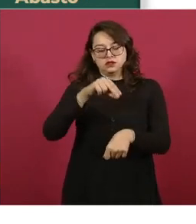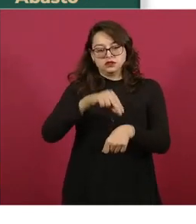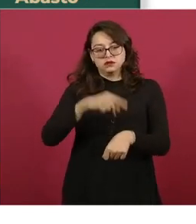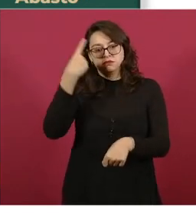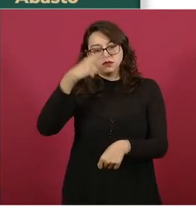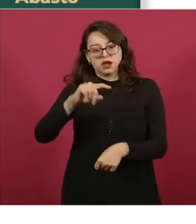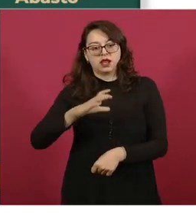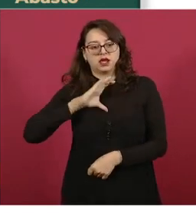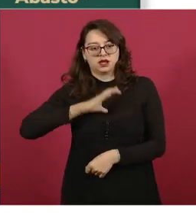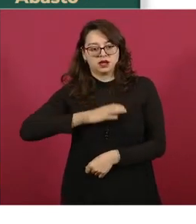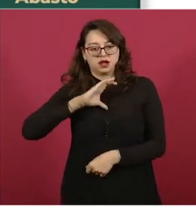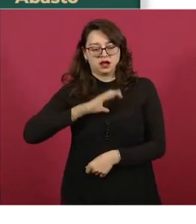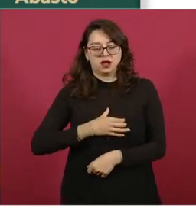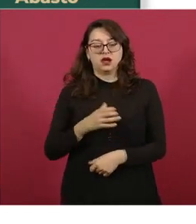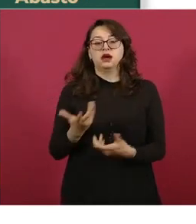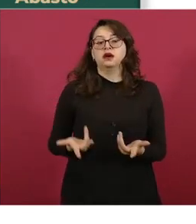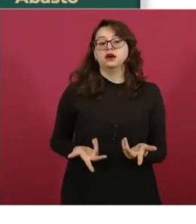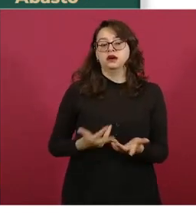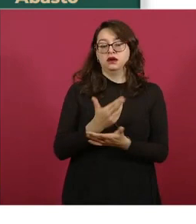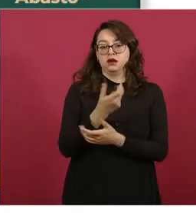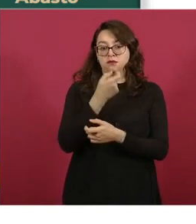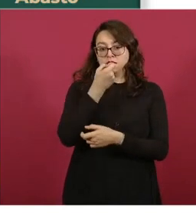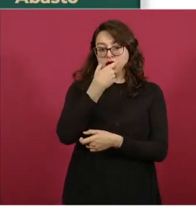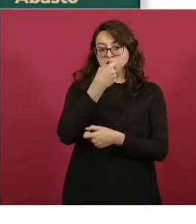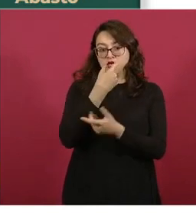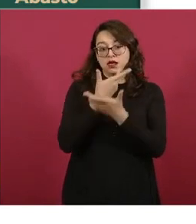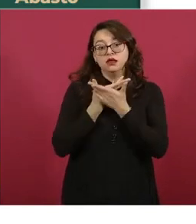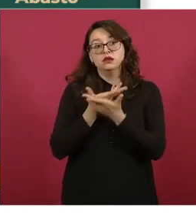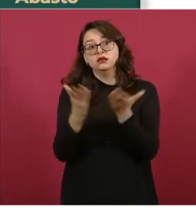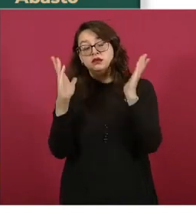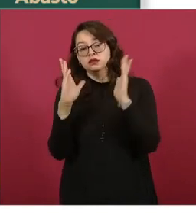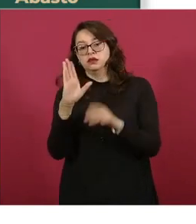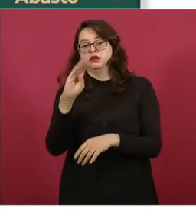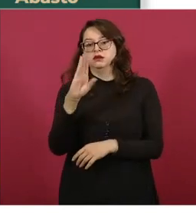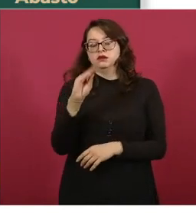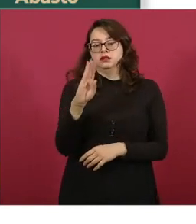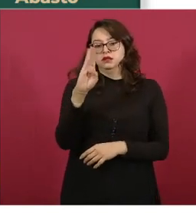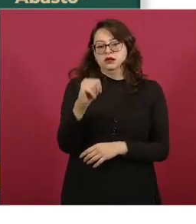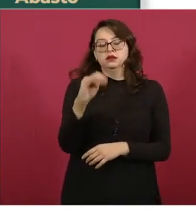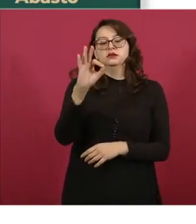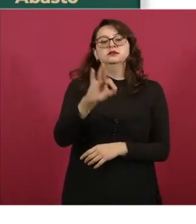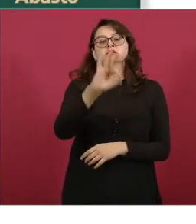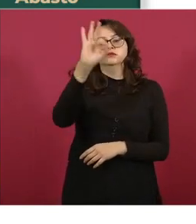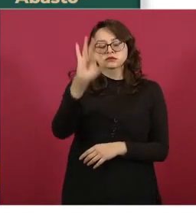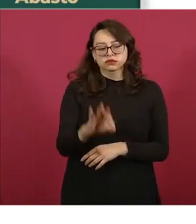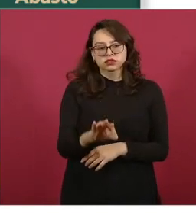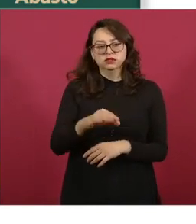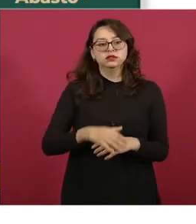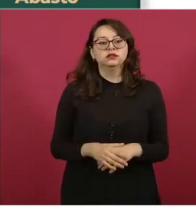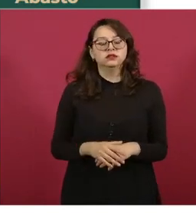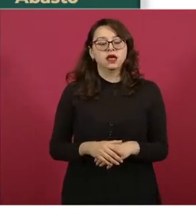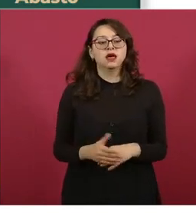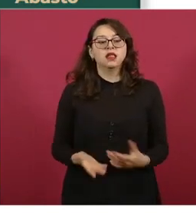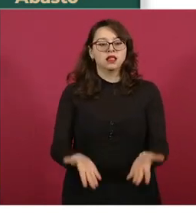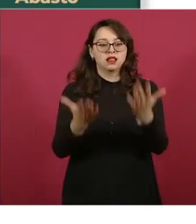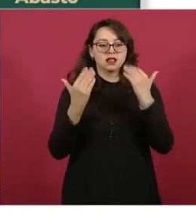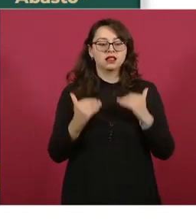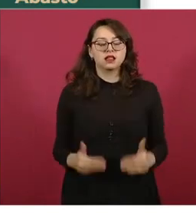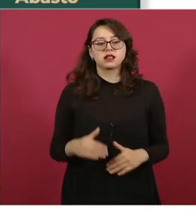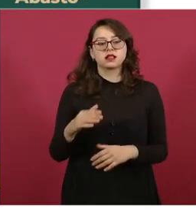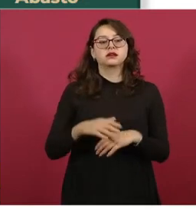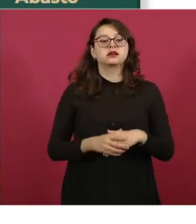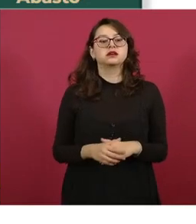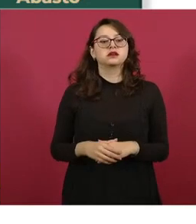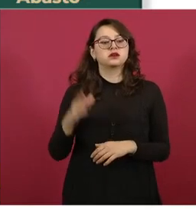de recetas surtidas se reporta en 99% en los hospitales de IMSS Bienestar de Tlaxcala. En el caso de